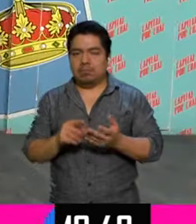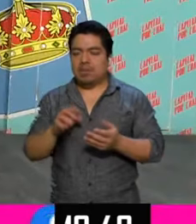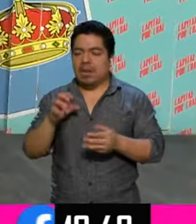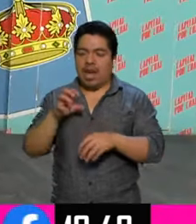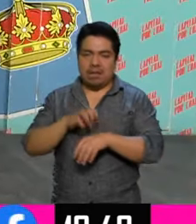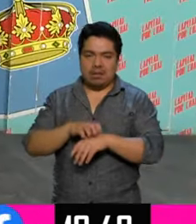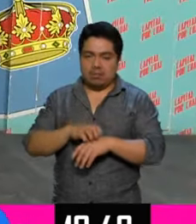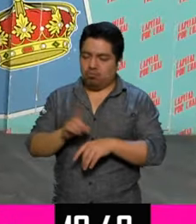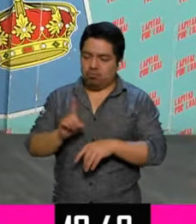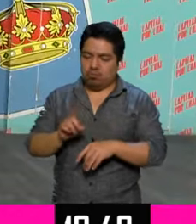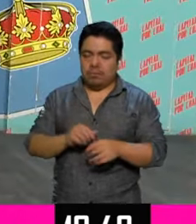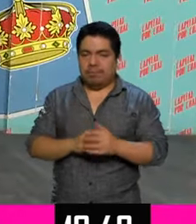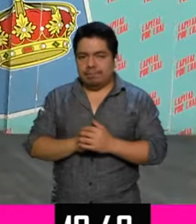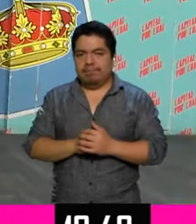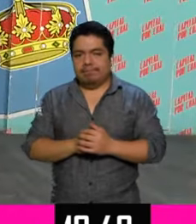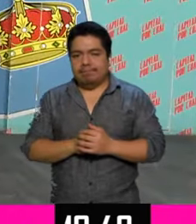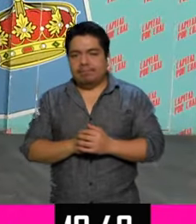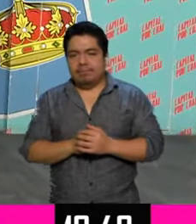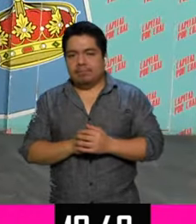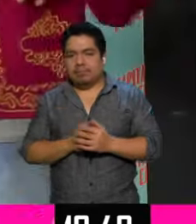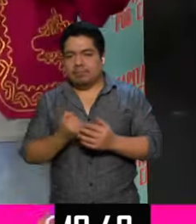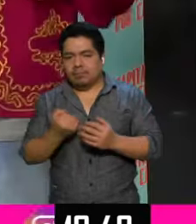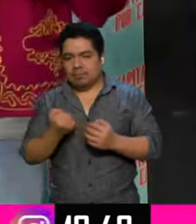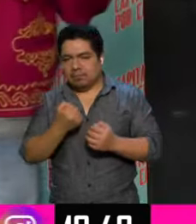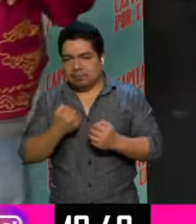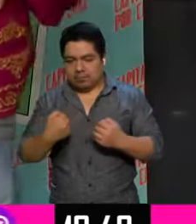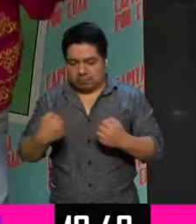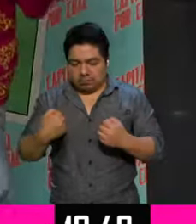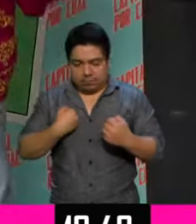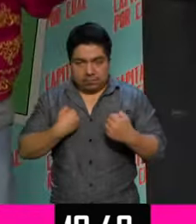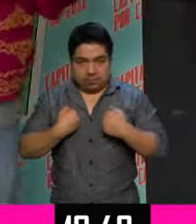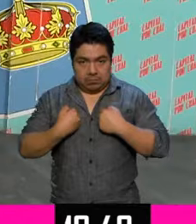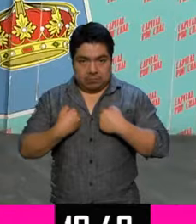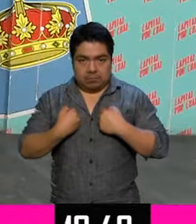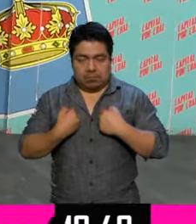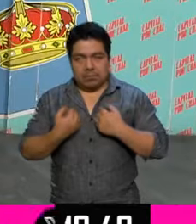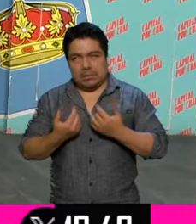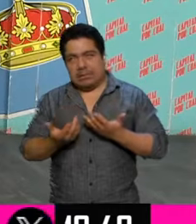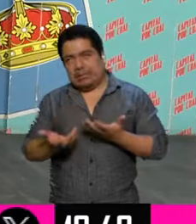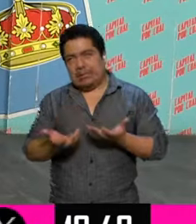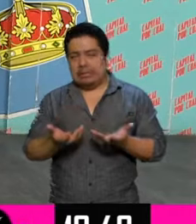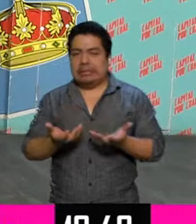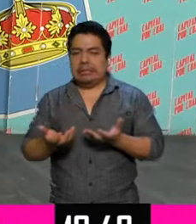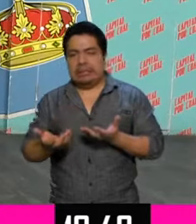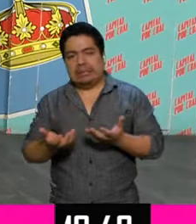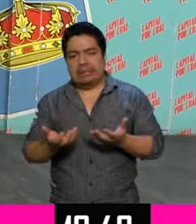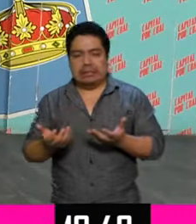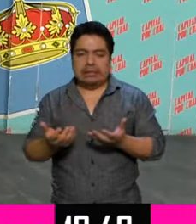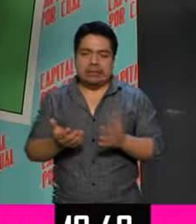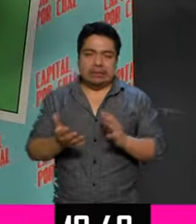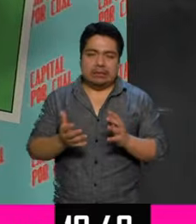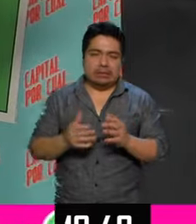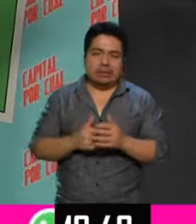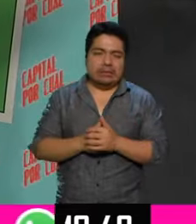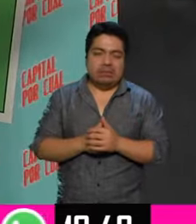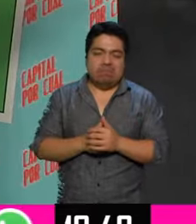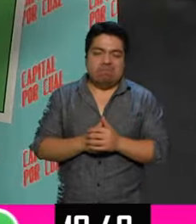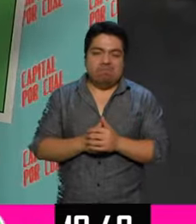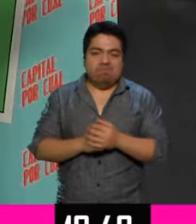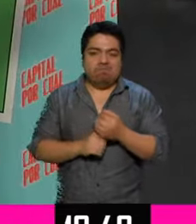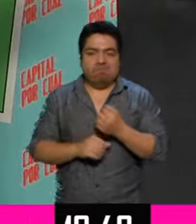morder, no, pues eso no. Oiga, ¿golpes en los senos, no, tampoco? Pues es que no es... Pero no es una un zona peligrosa. No, no,